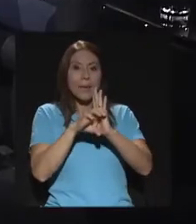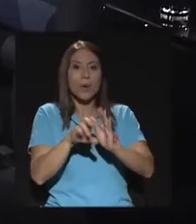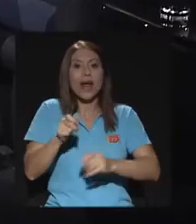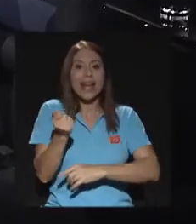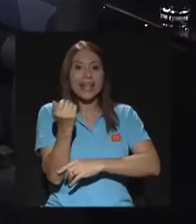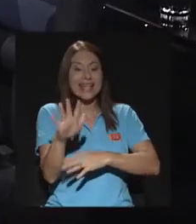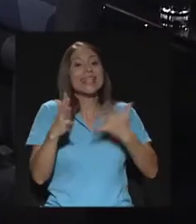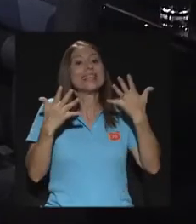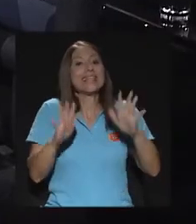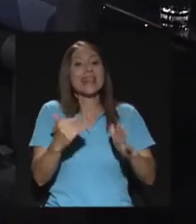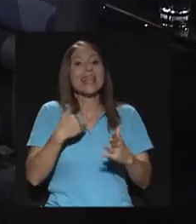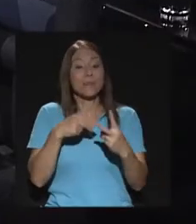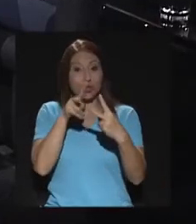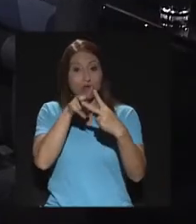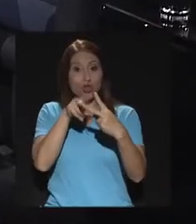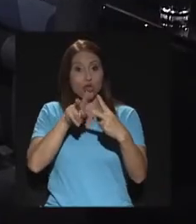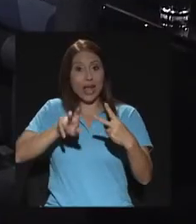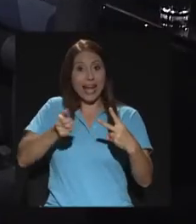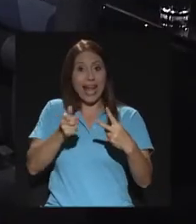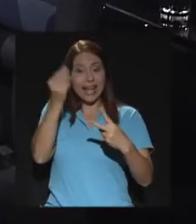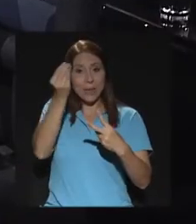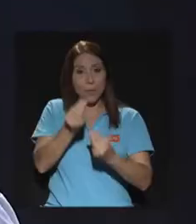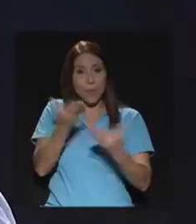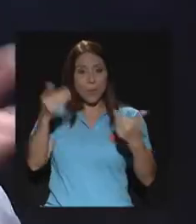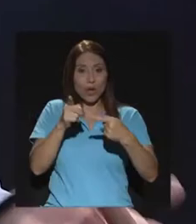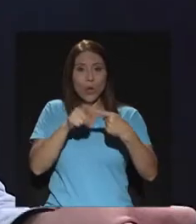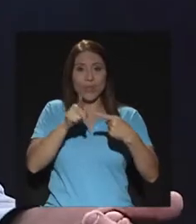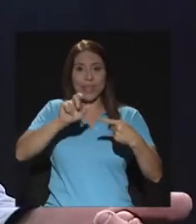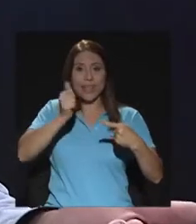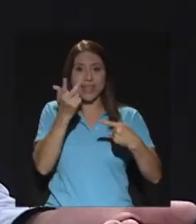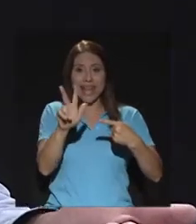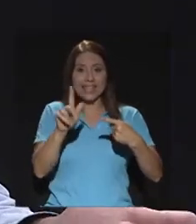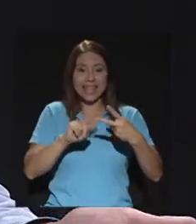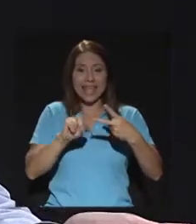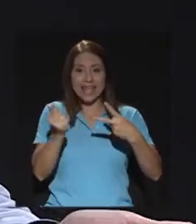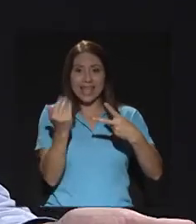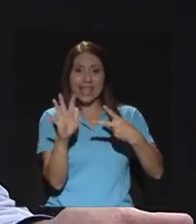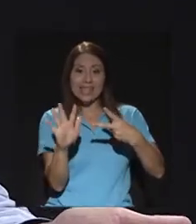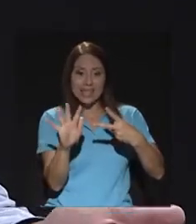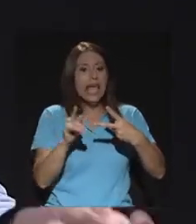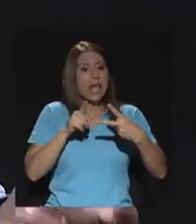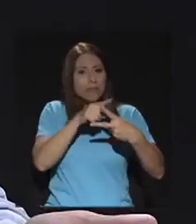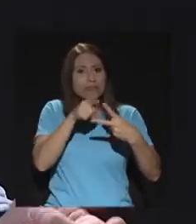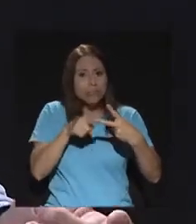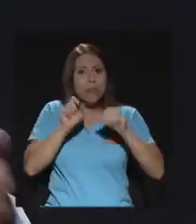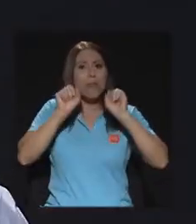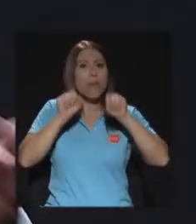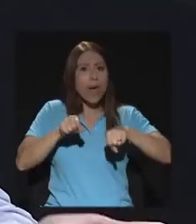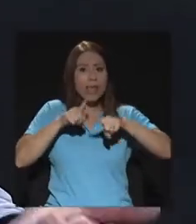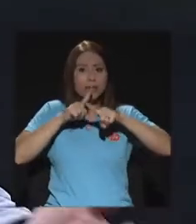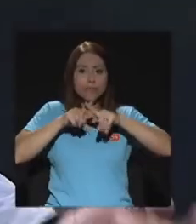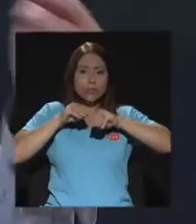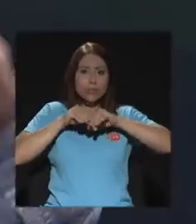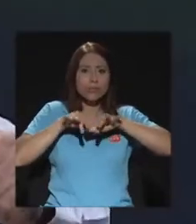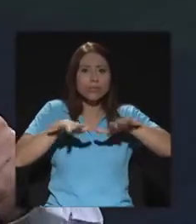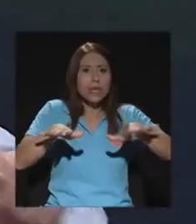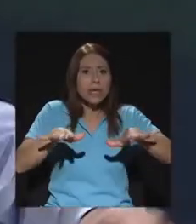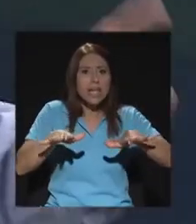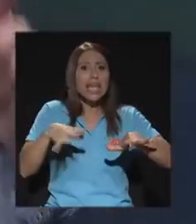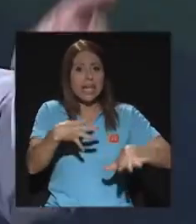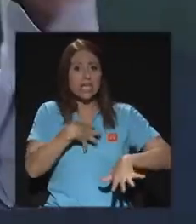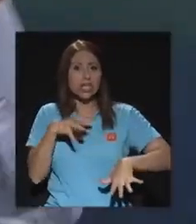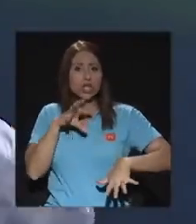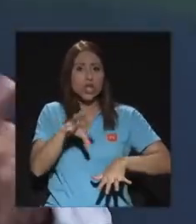tenemos ya dos canales estatales, que es Canal 13 y Canal 15, que perfectamente pueden multiplexar. Okay, porque ya están al aire y son del